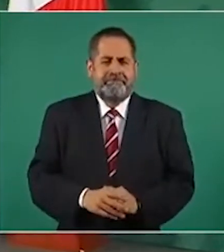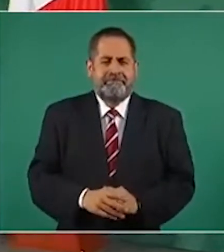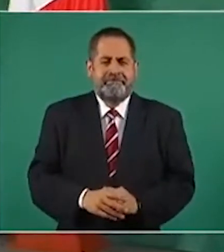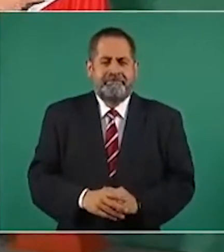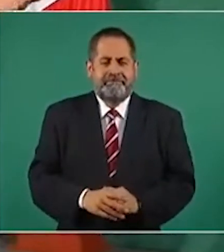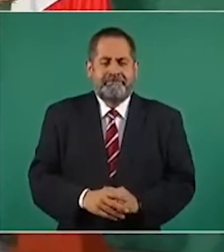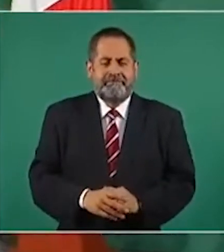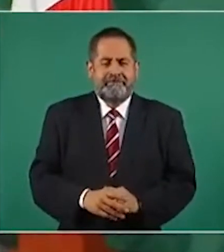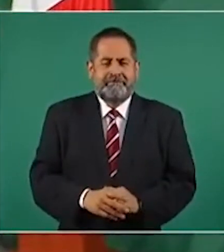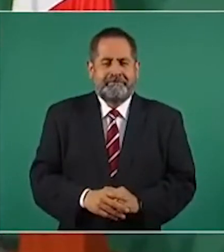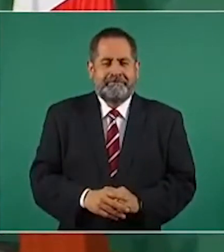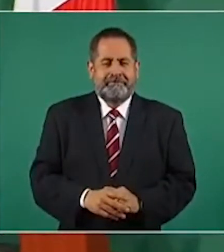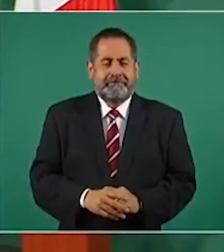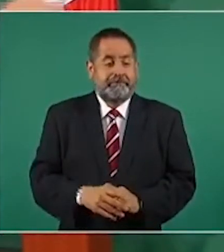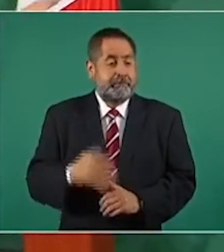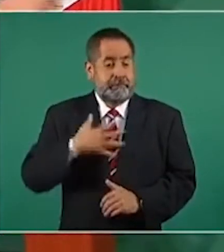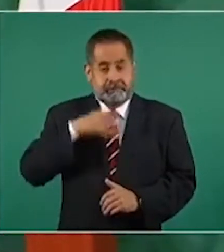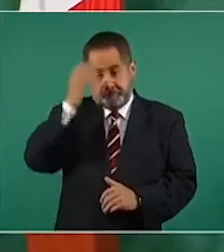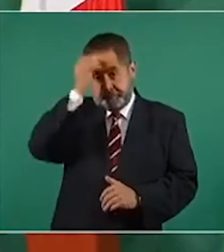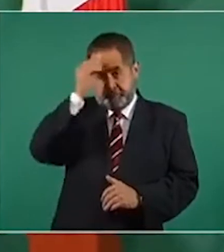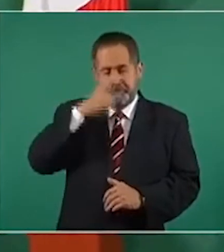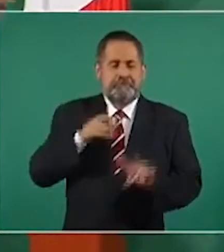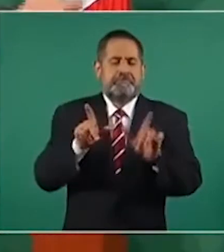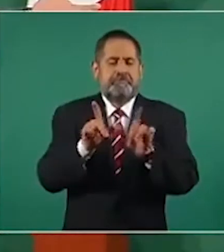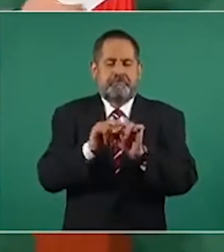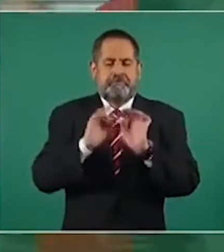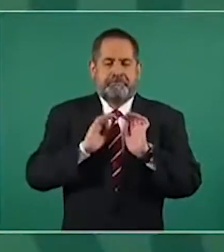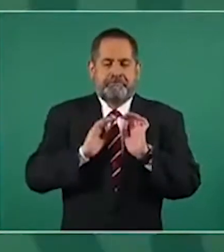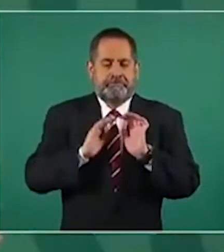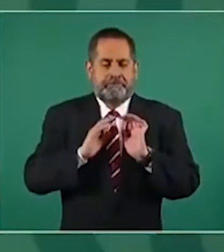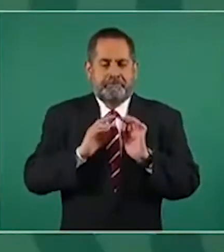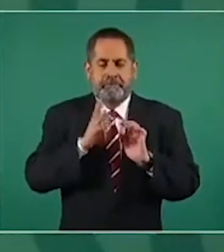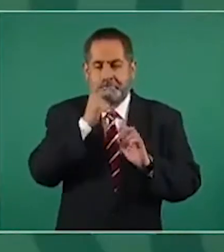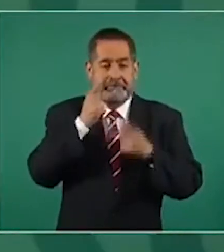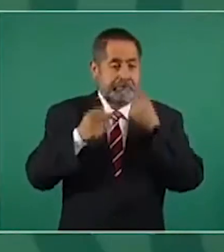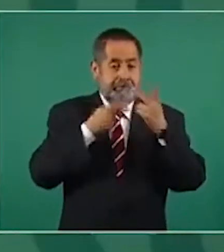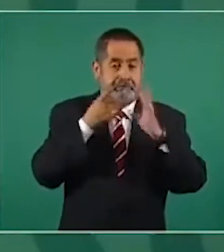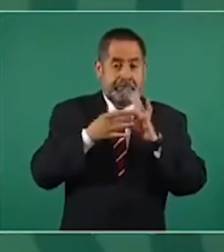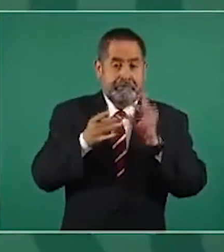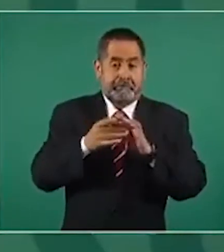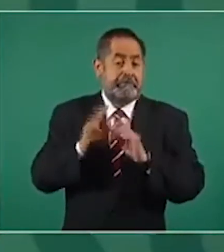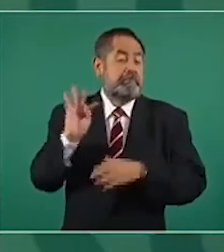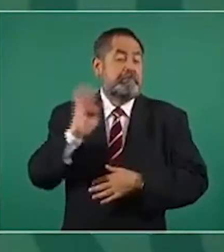Esa es mi opinión. Y no puedo hablar más porque si no me van a